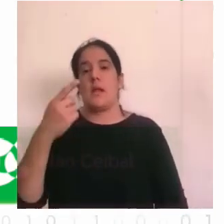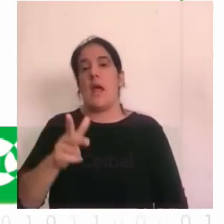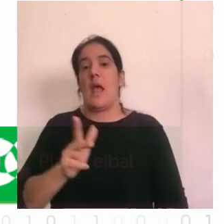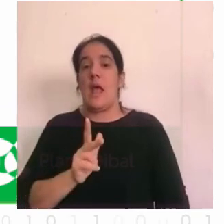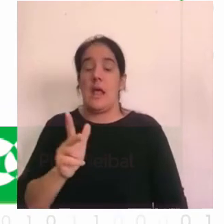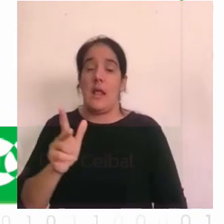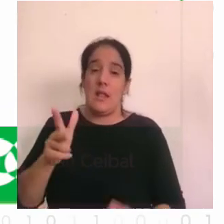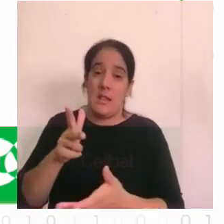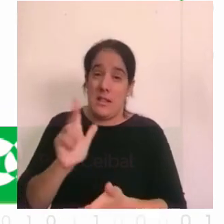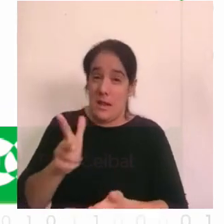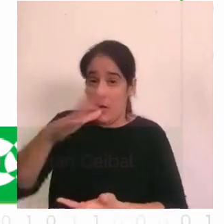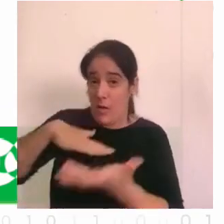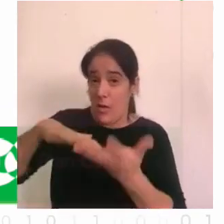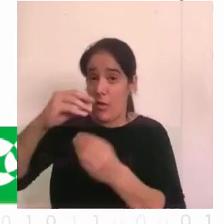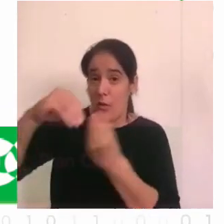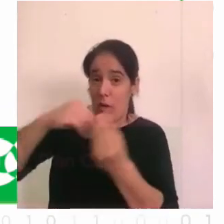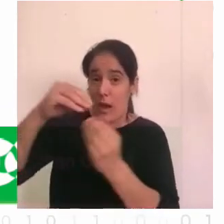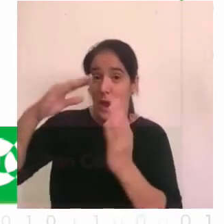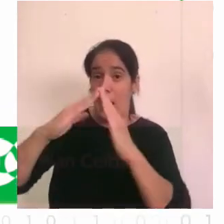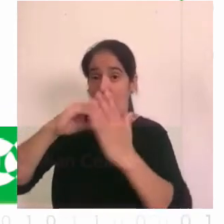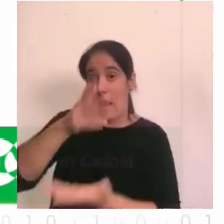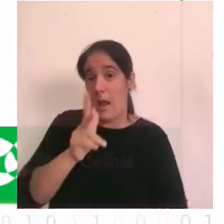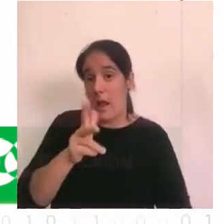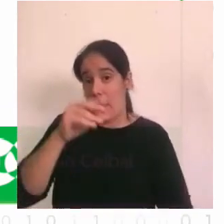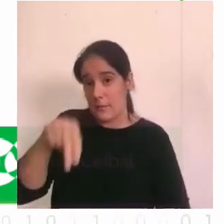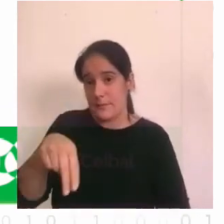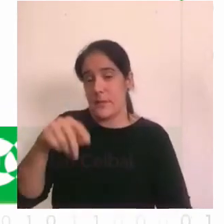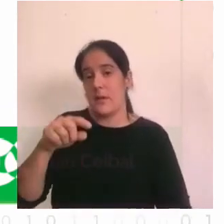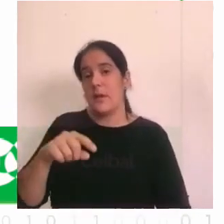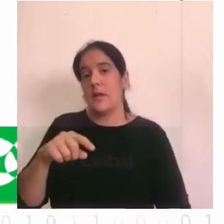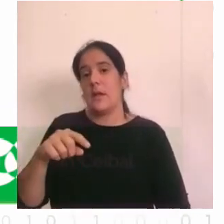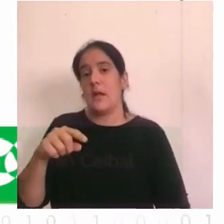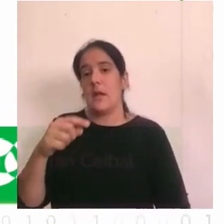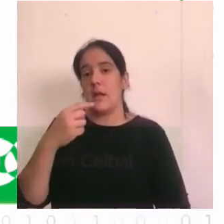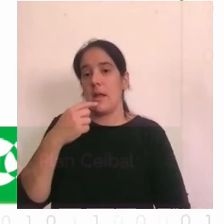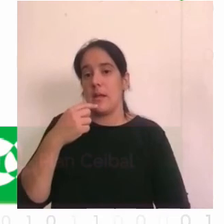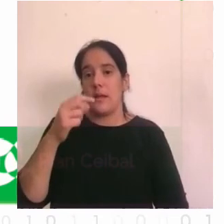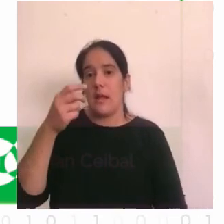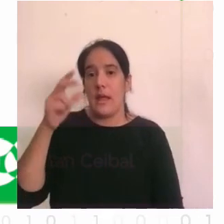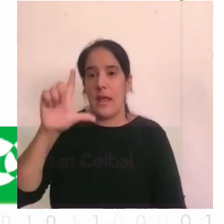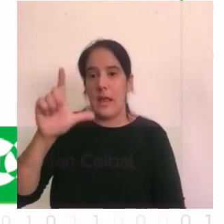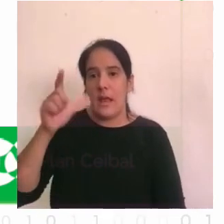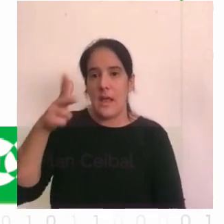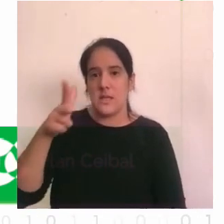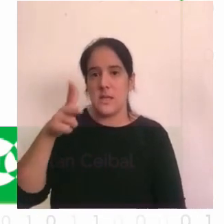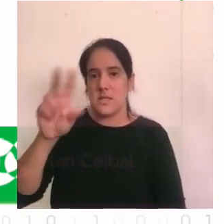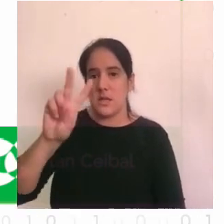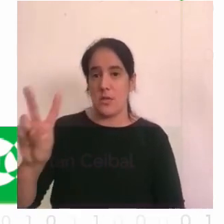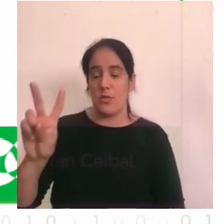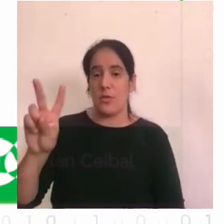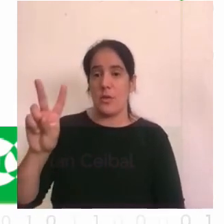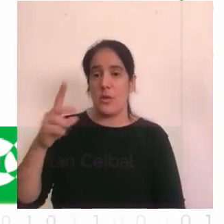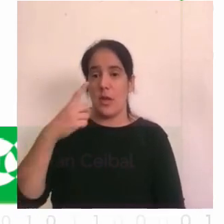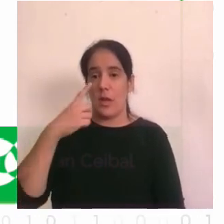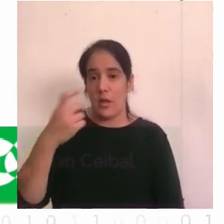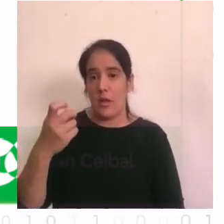es que tanto esta variable que dice lag HHFI2 es la variable que me mide los efectos de más mediano plazo, y